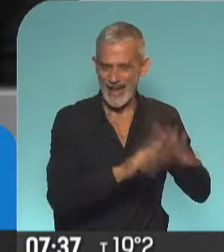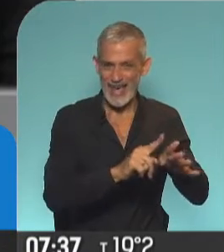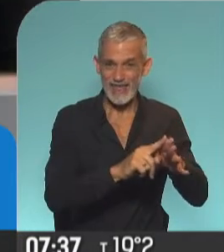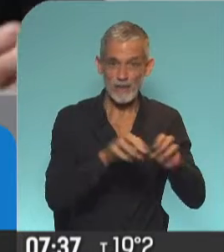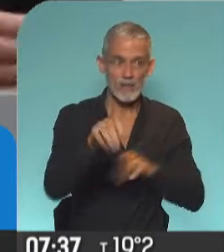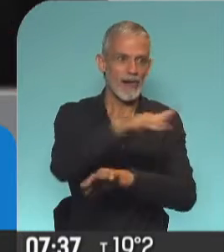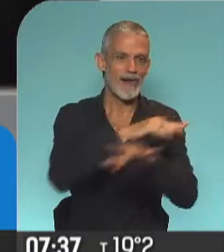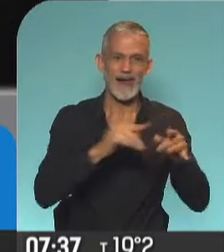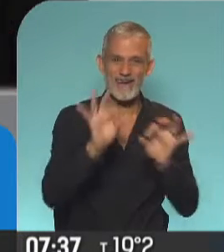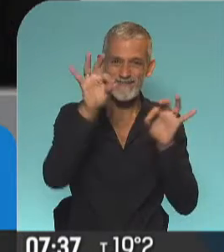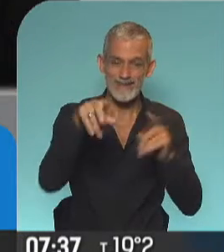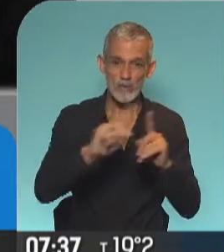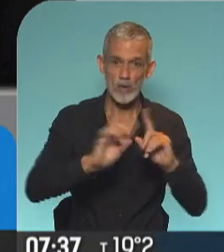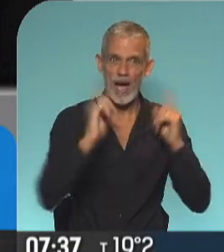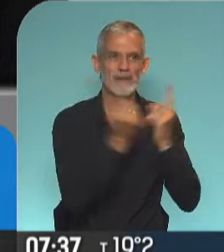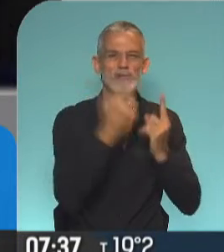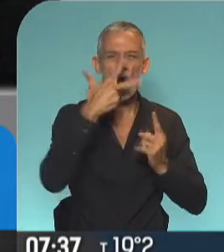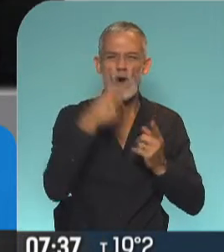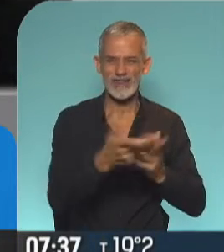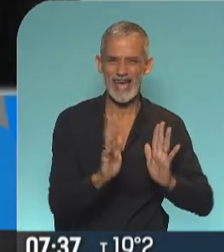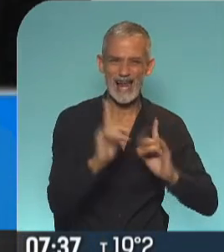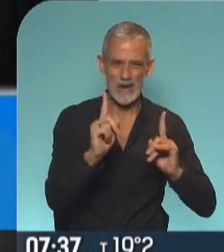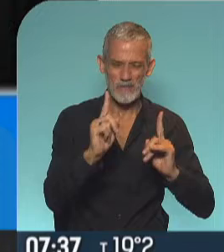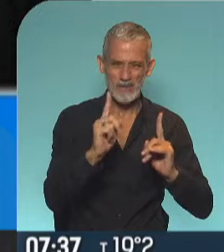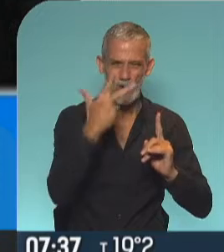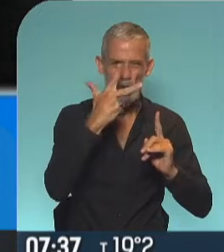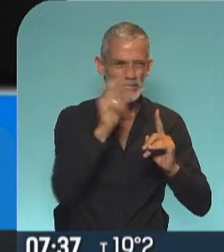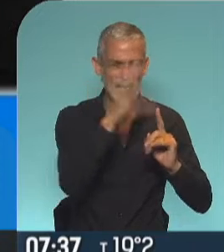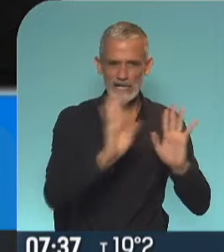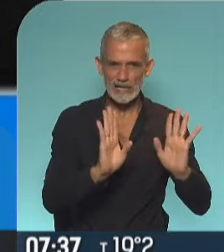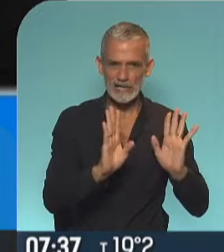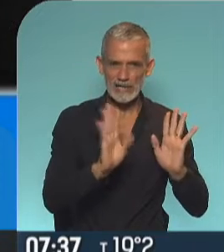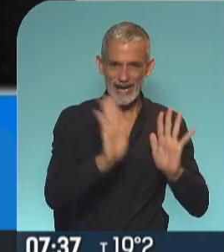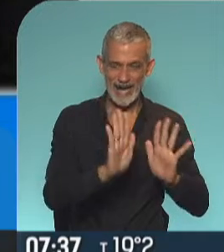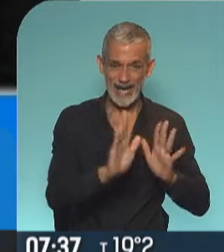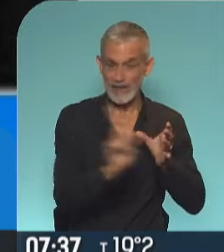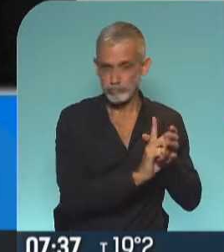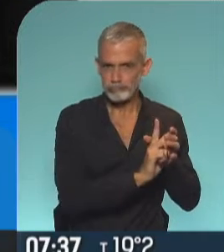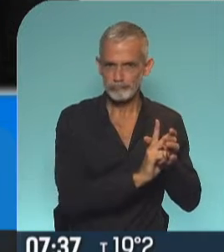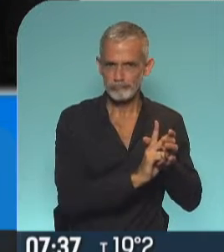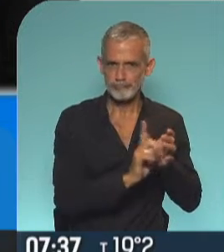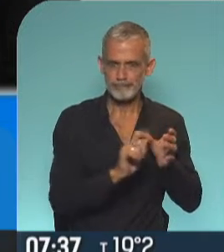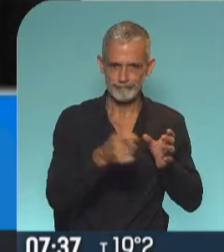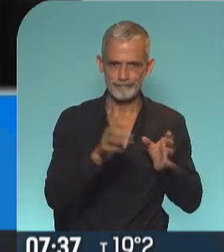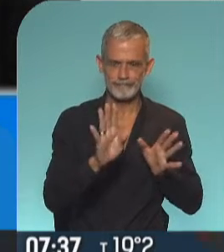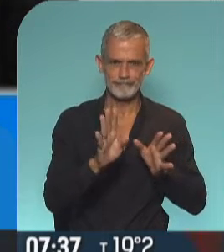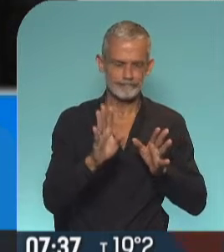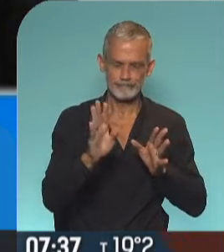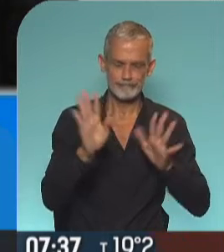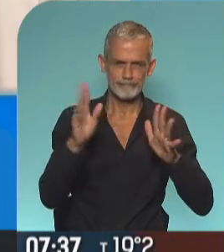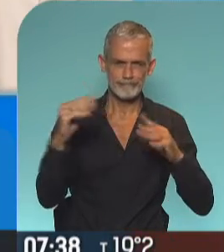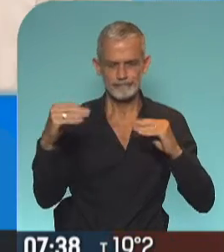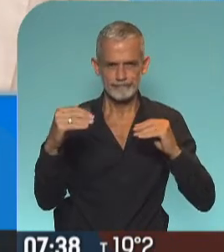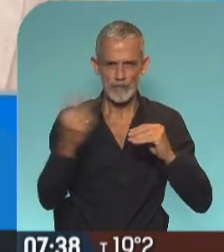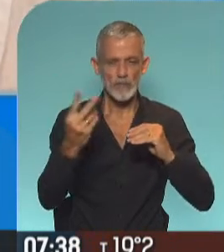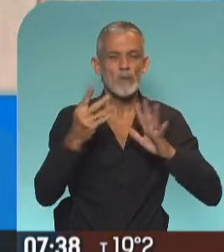del virus en habitaciones de hoteles, ¿no? Nosotros como Secretaría de Derechos Humanos estábamos... ¿Hola? Sí,